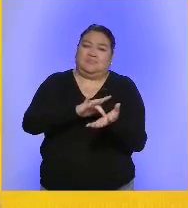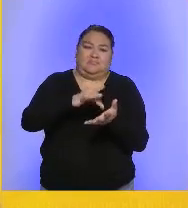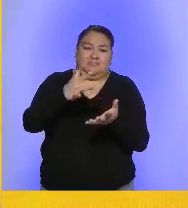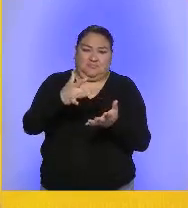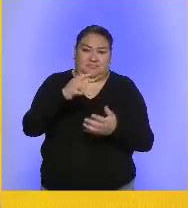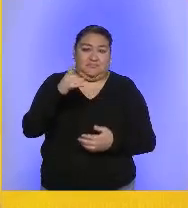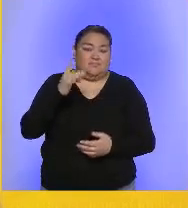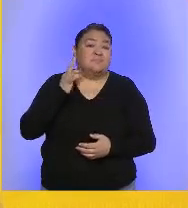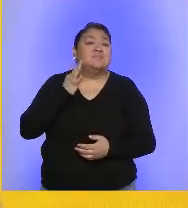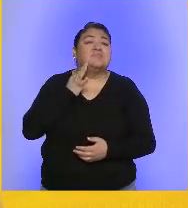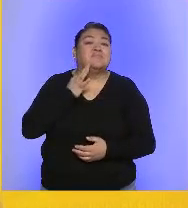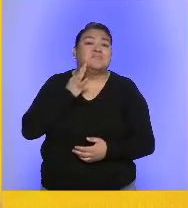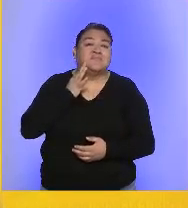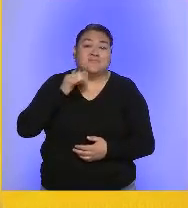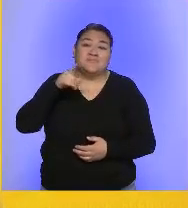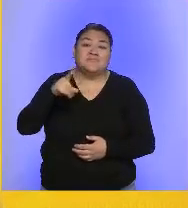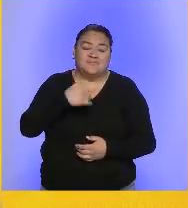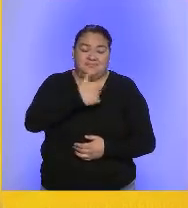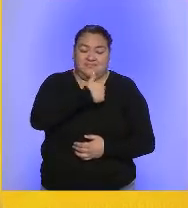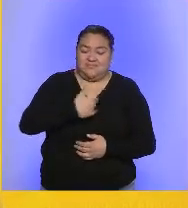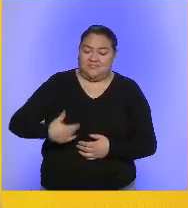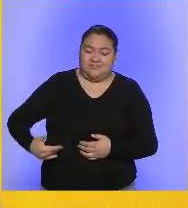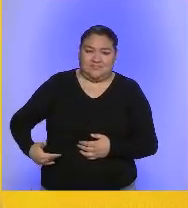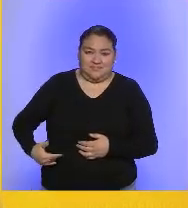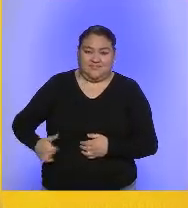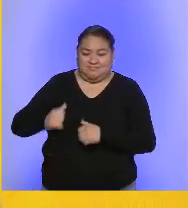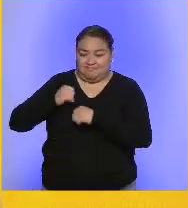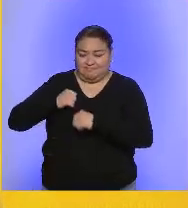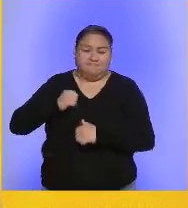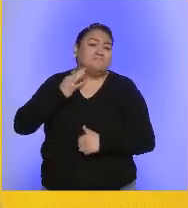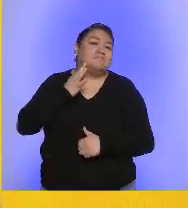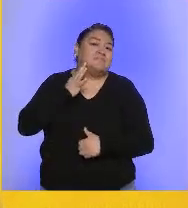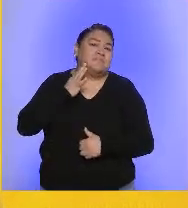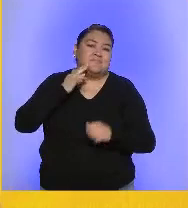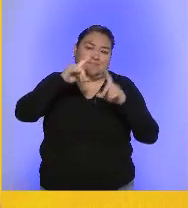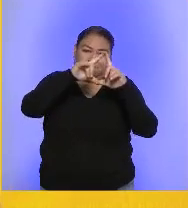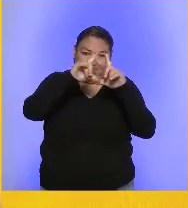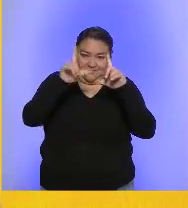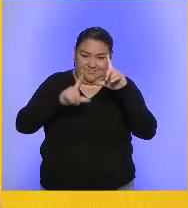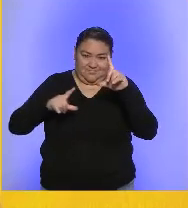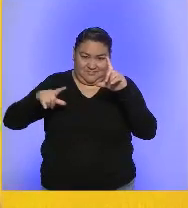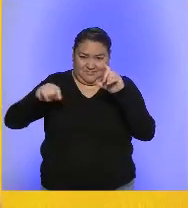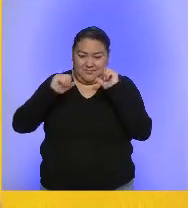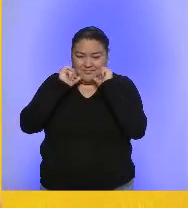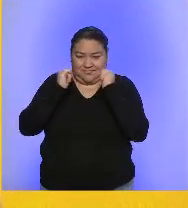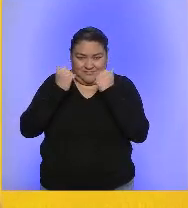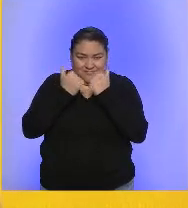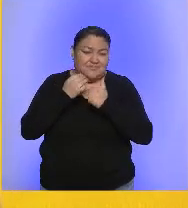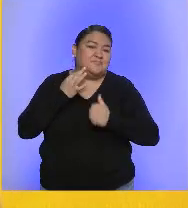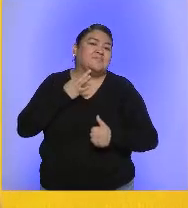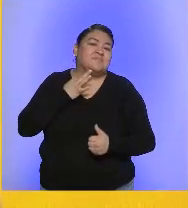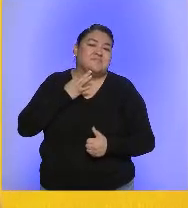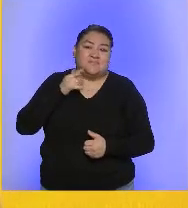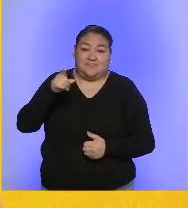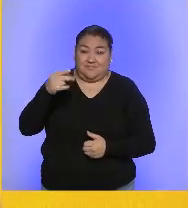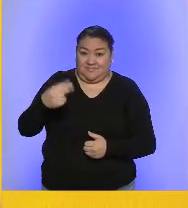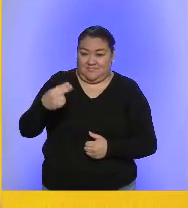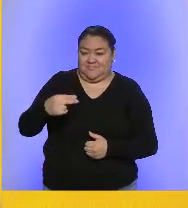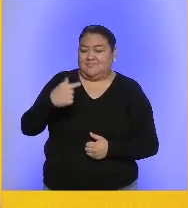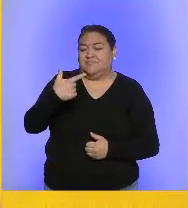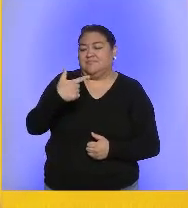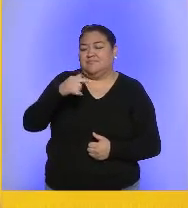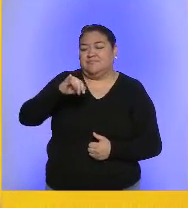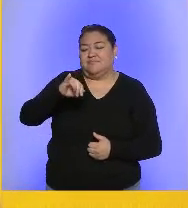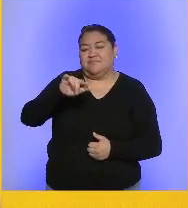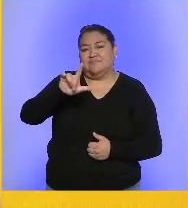la Fiscalía, de la Asociación Mexicana de Fiscales, Gilberto, sin duda Gilberto de Hoyos, ha realizado un trabajo